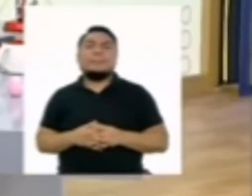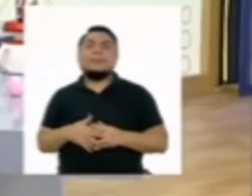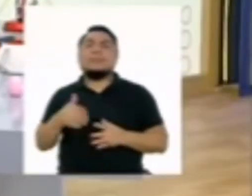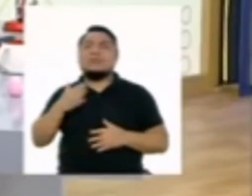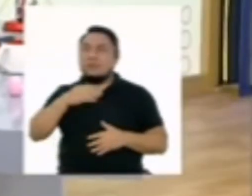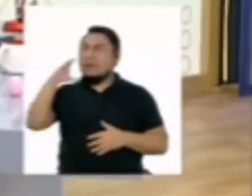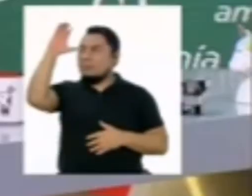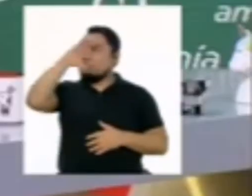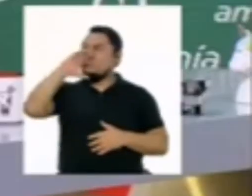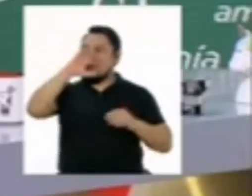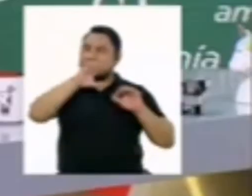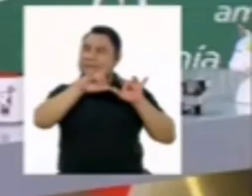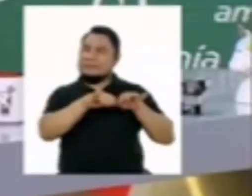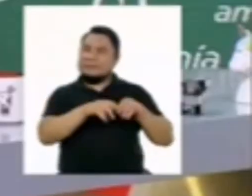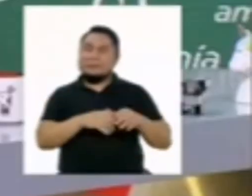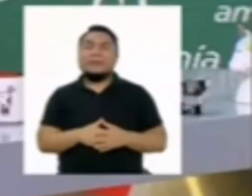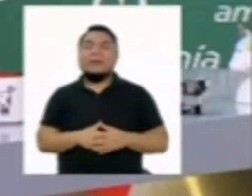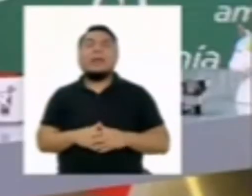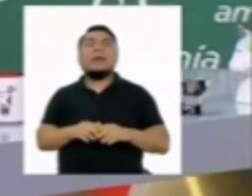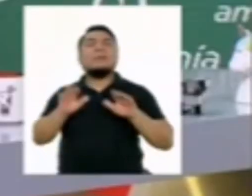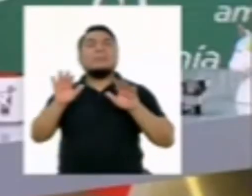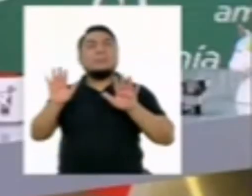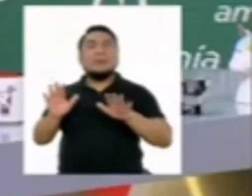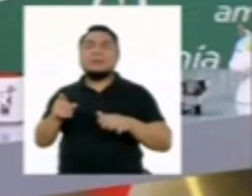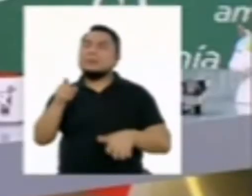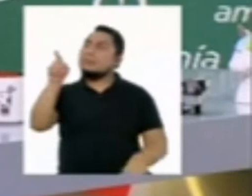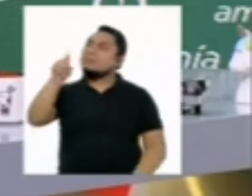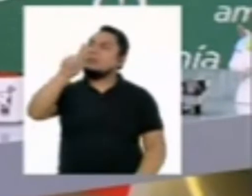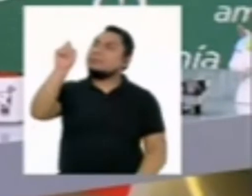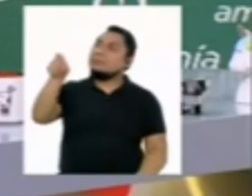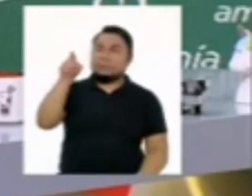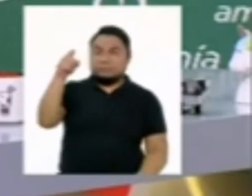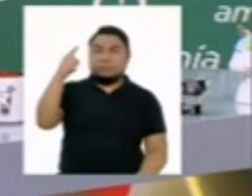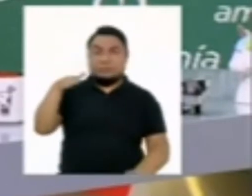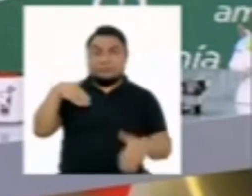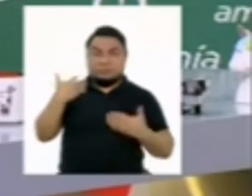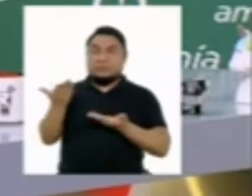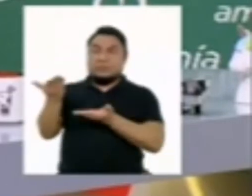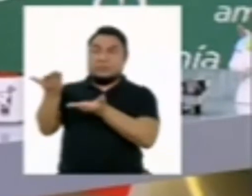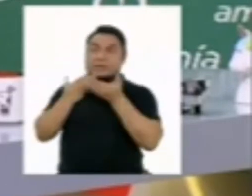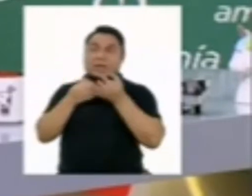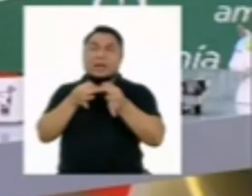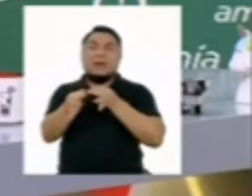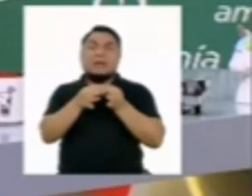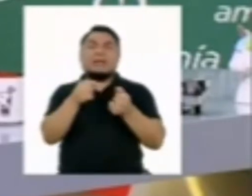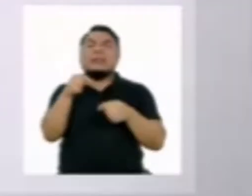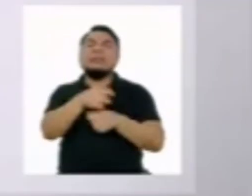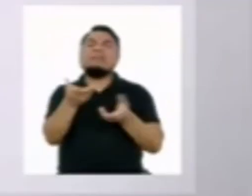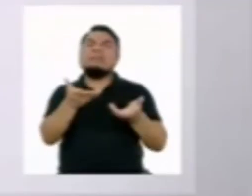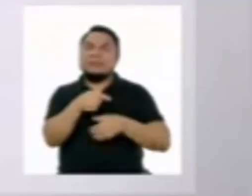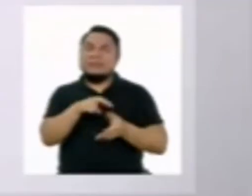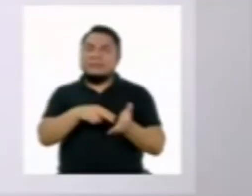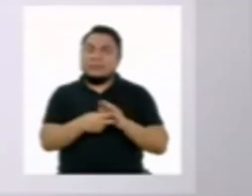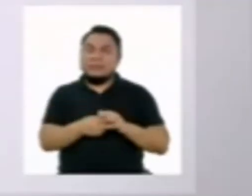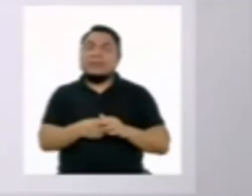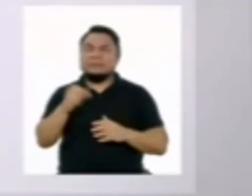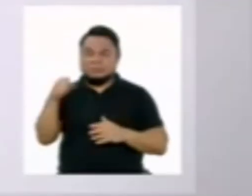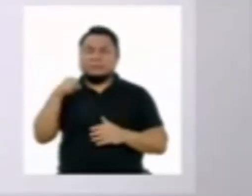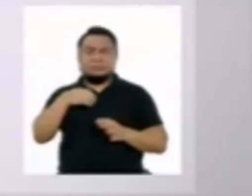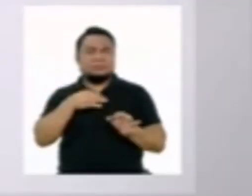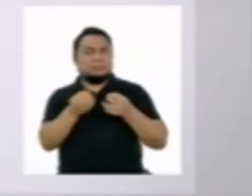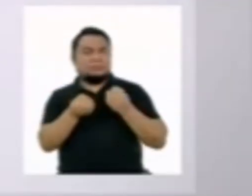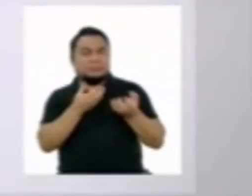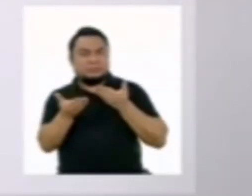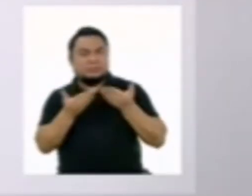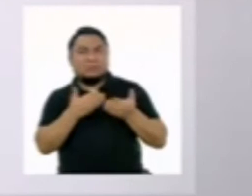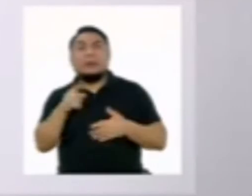Lo voy a buscar. Pero, ¿usted cree que nos pueda ir adelantando un poco de qué trata? Sí, claro.